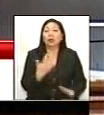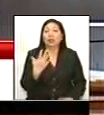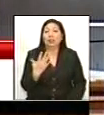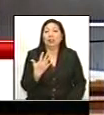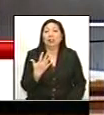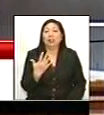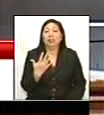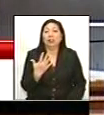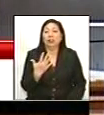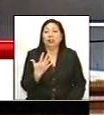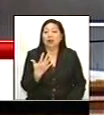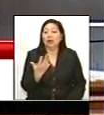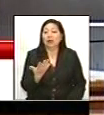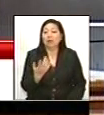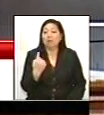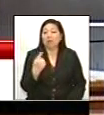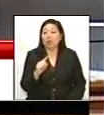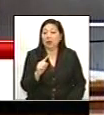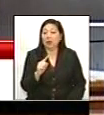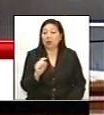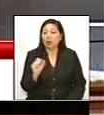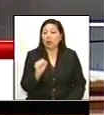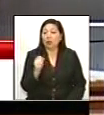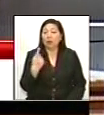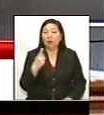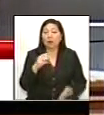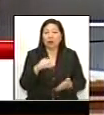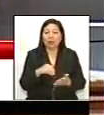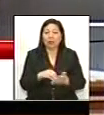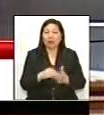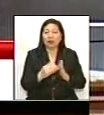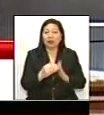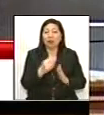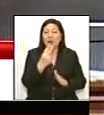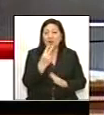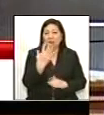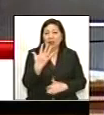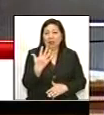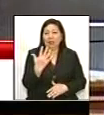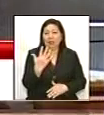605 millones de soles en cumplimiento al artículo